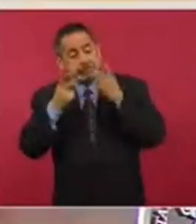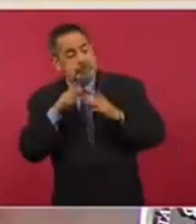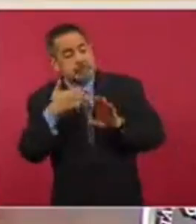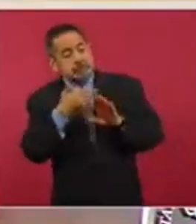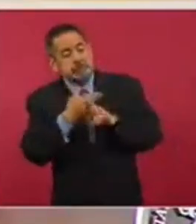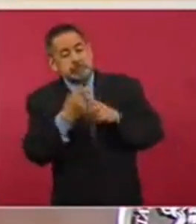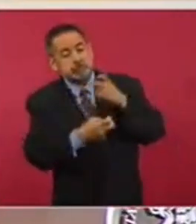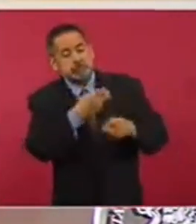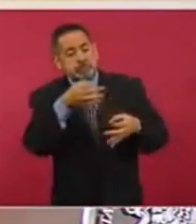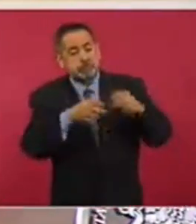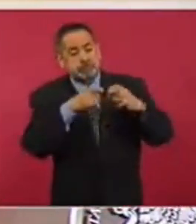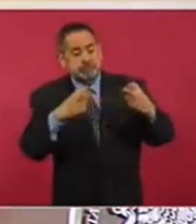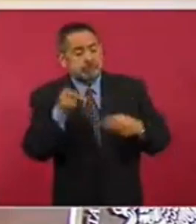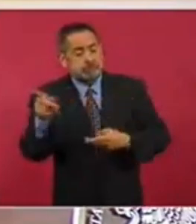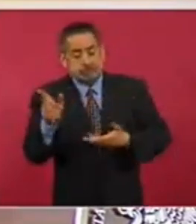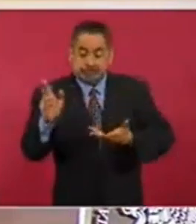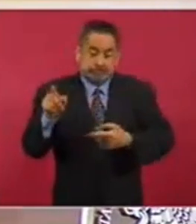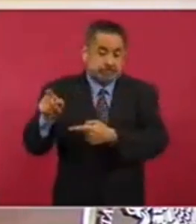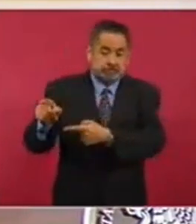pues